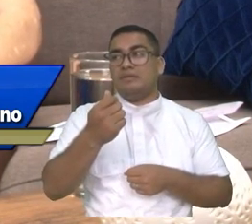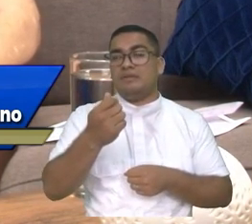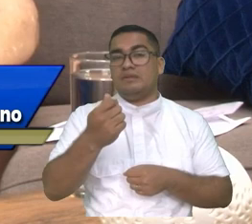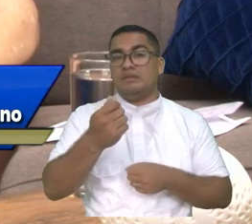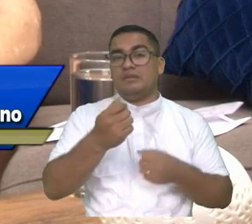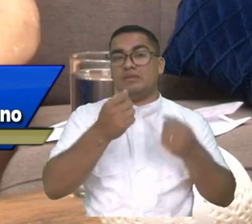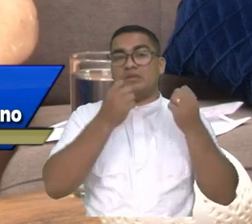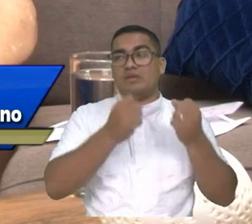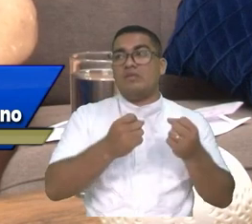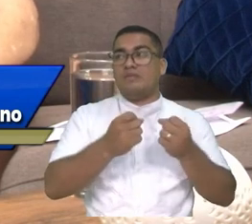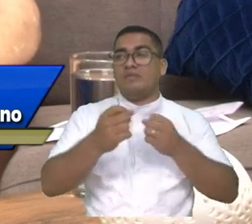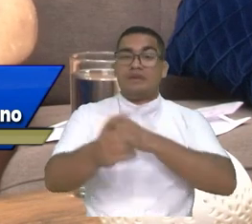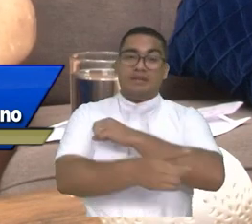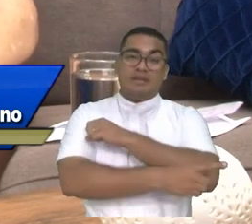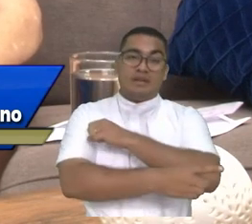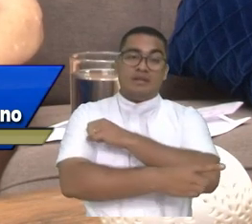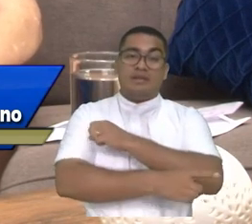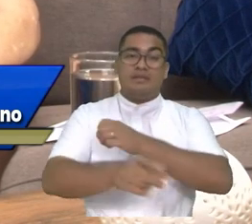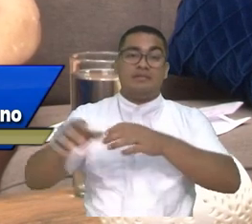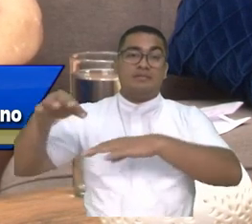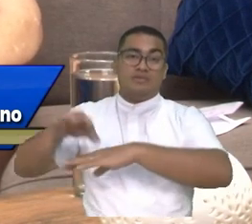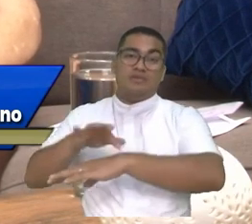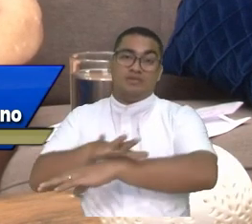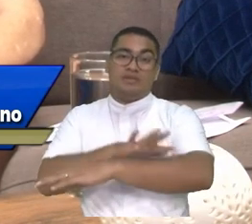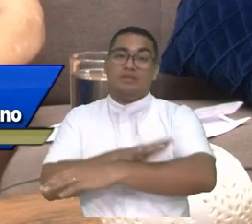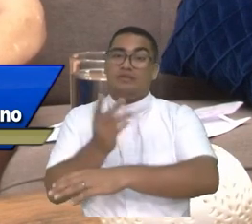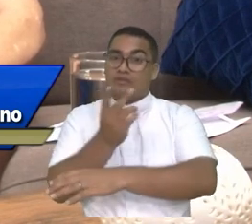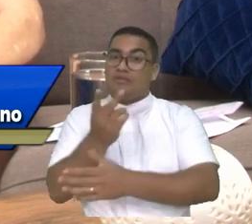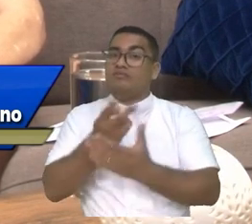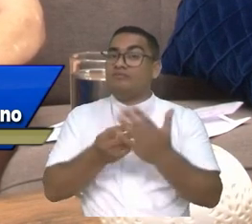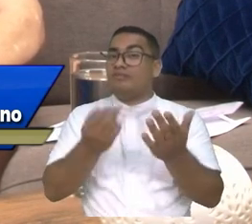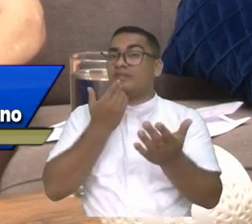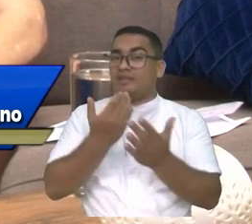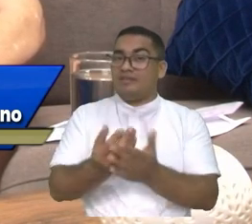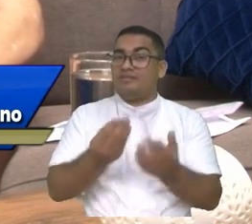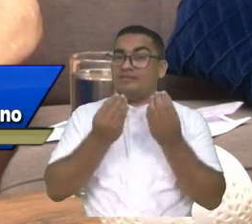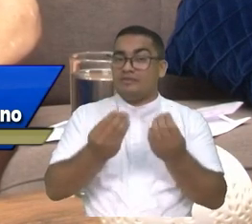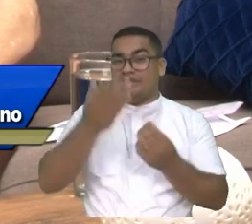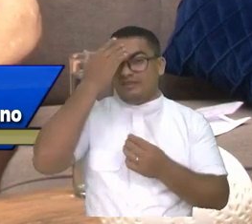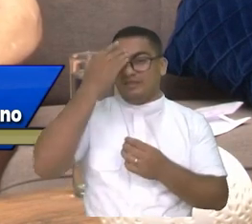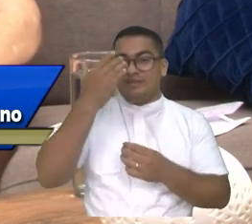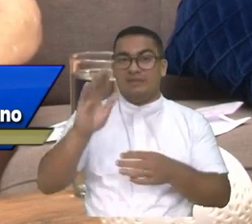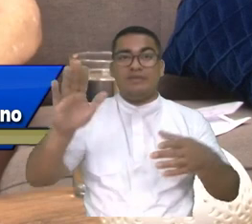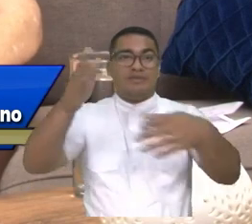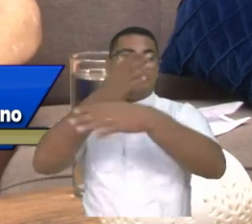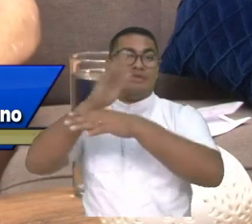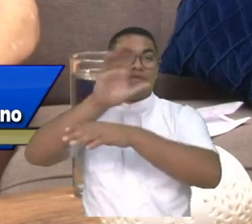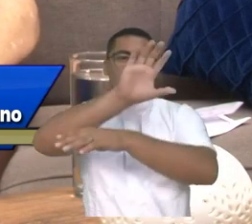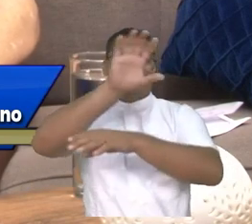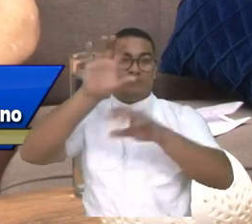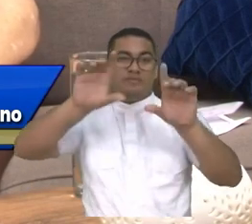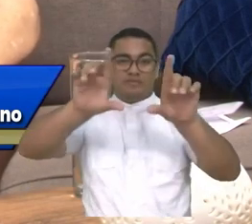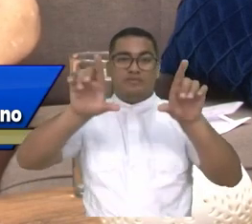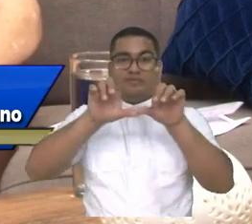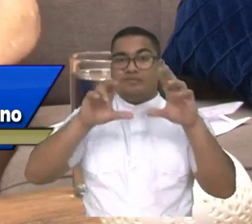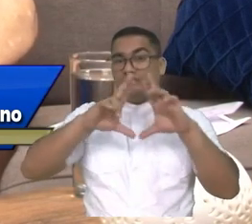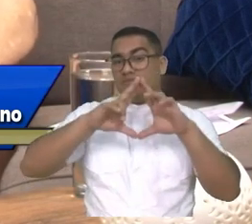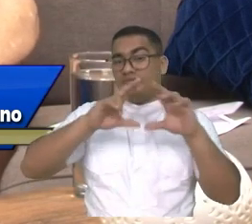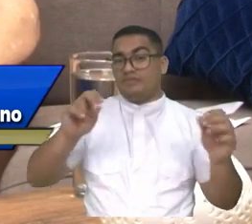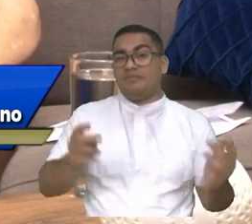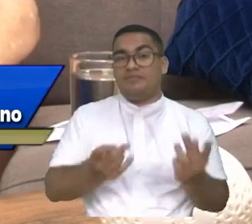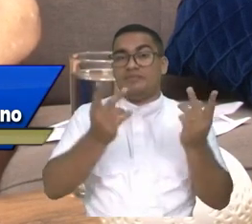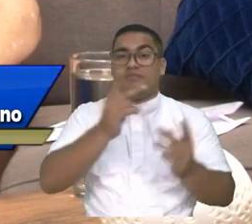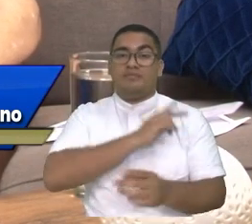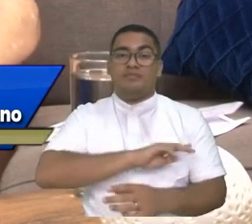porque en todos los lugares de Nicaragua ahora se vive, se enseña, se vive de